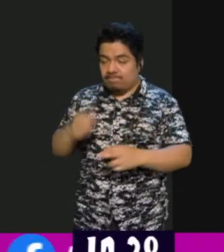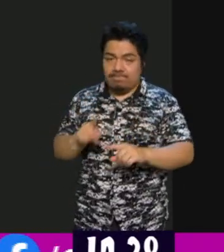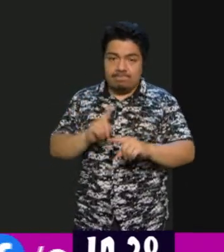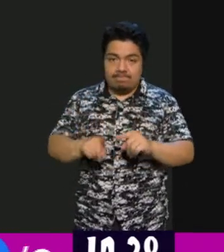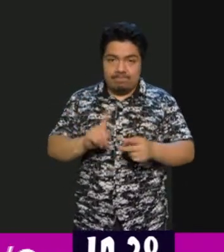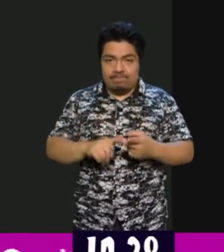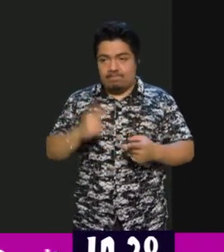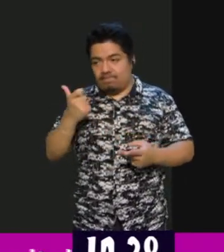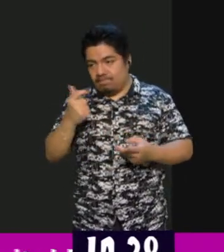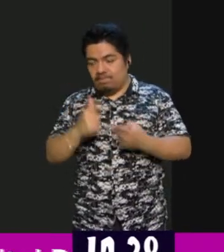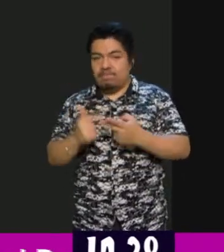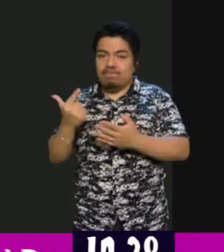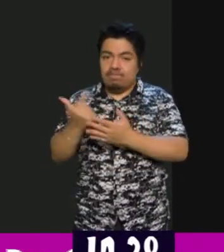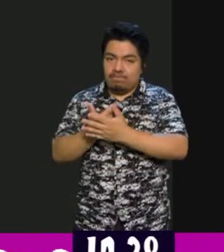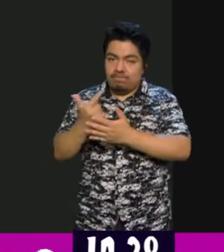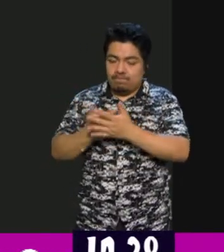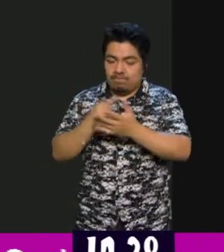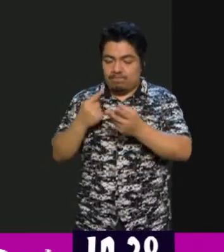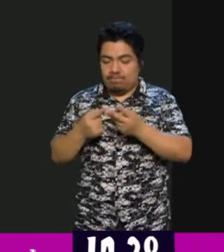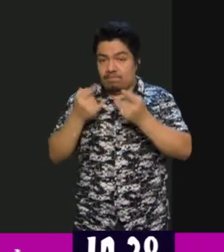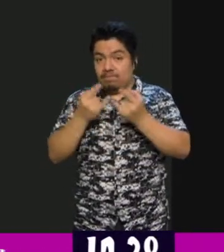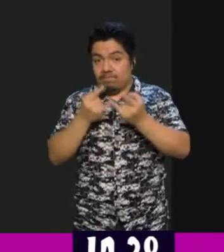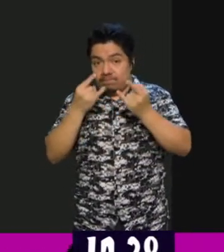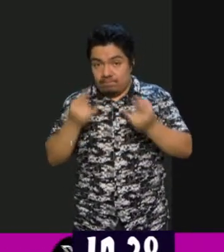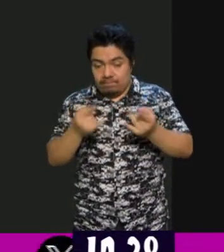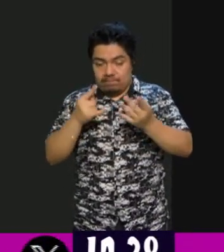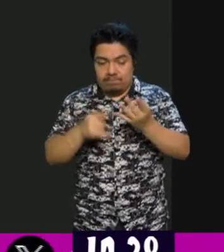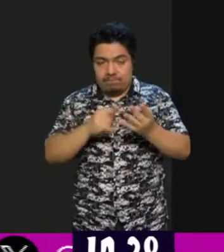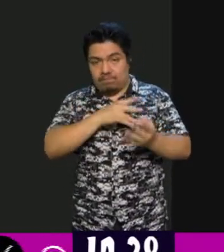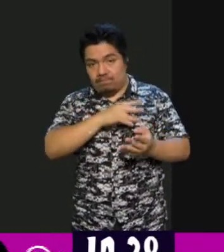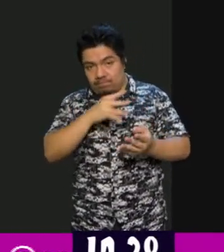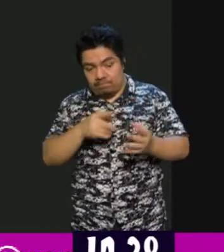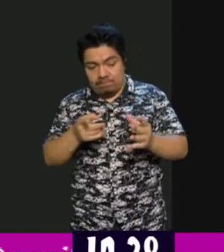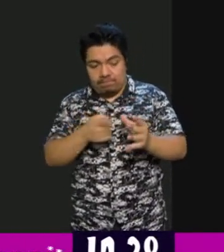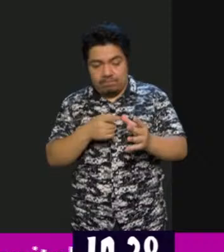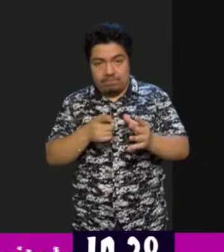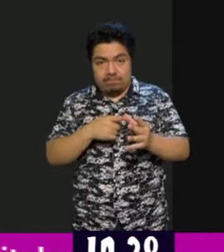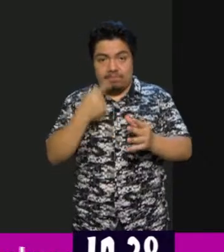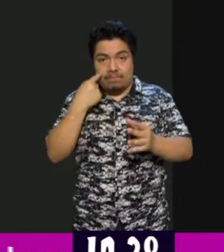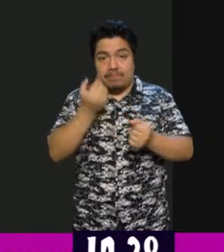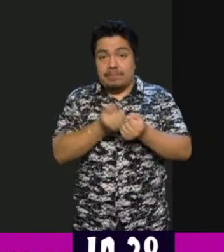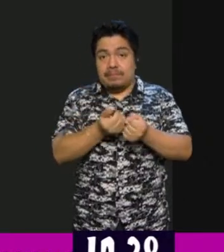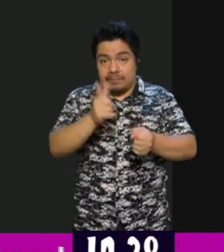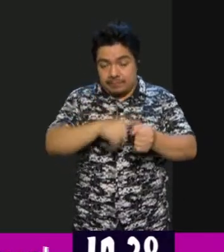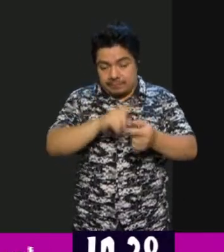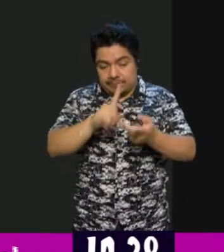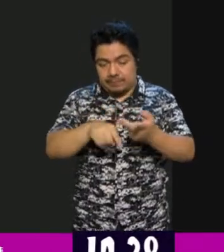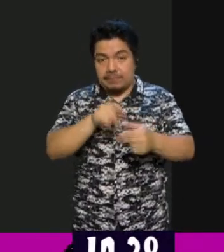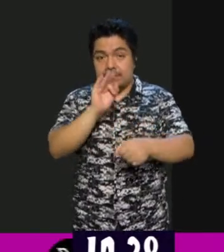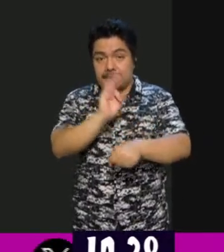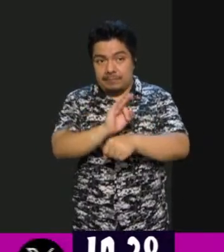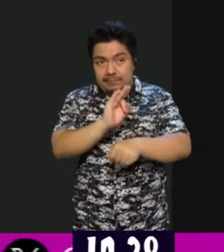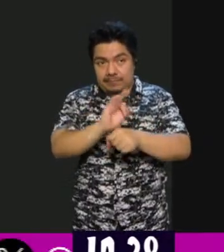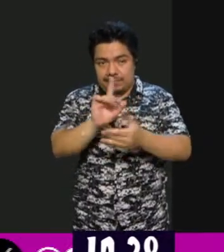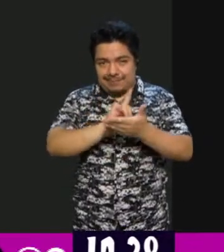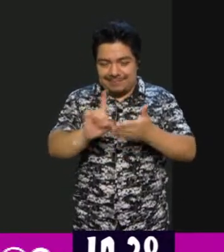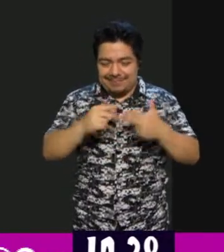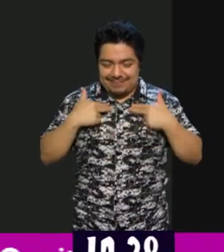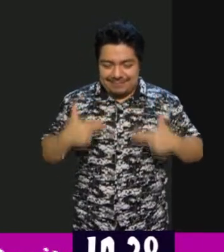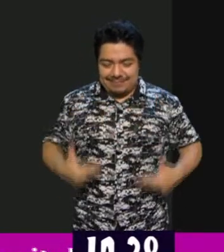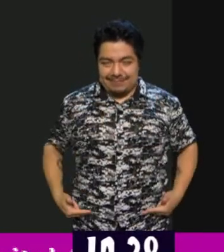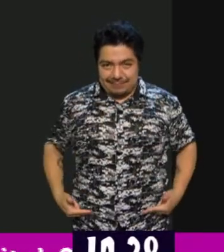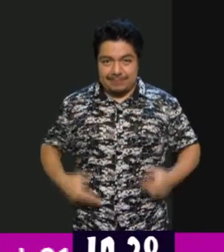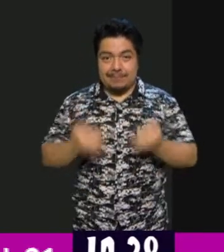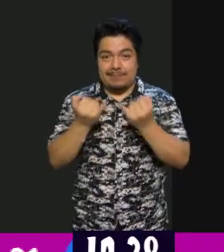economía, finanzas, por supuesto, historia general, cuestiones sociales, defensoría de derechos humanos,